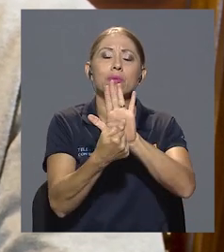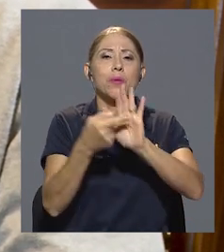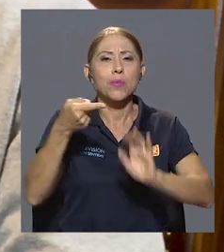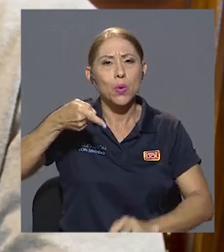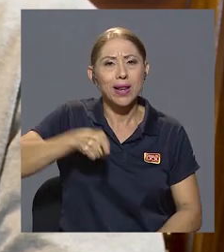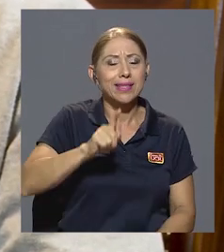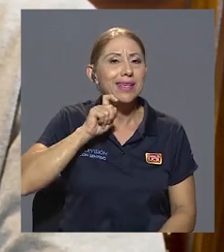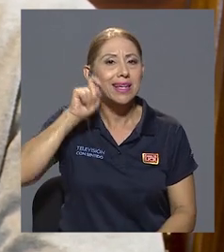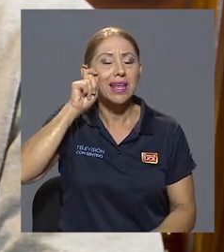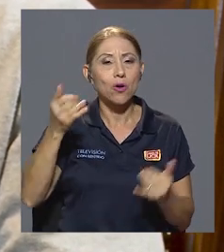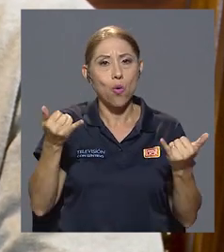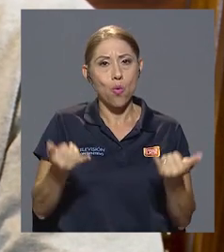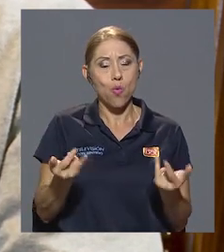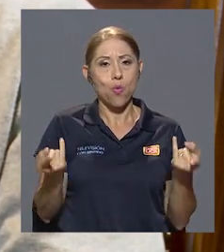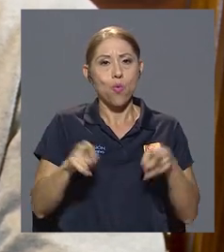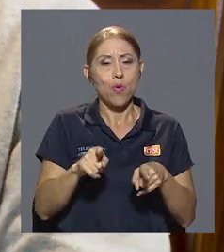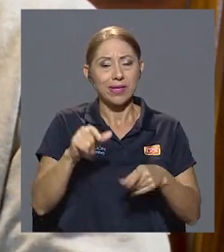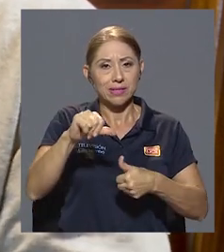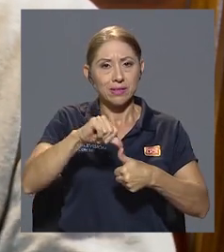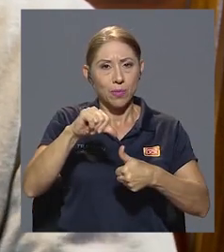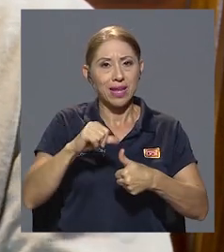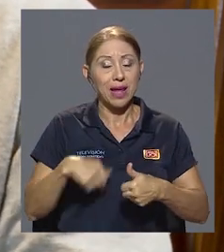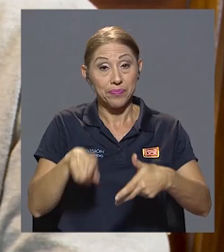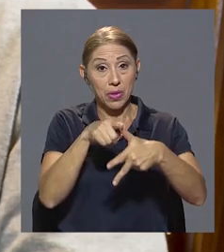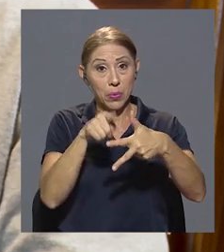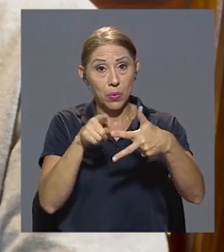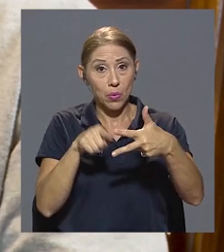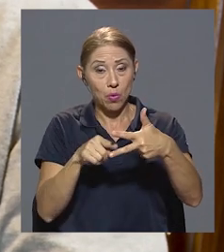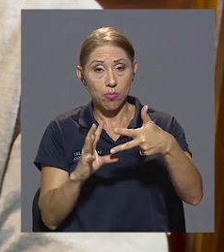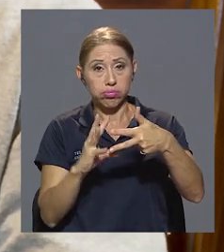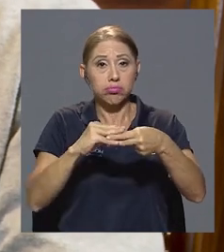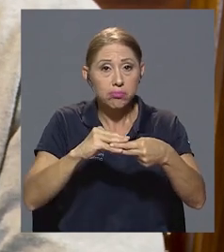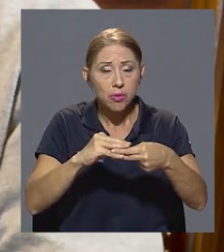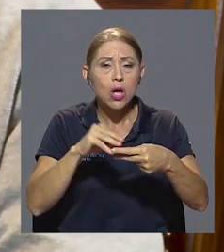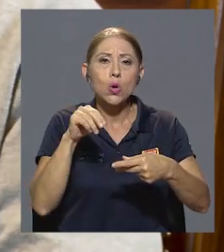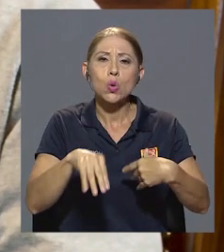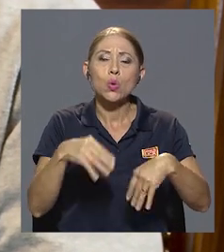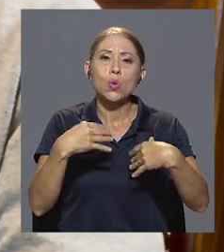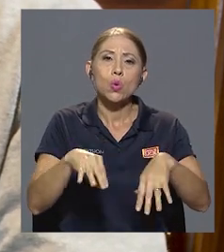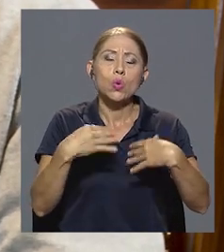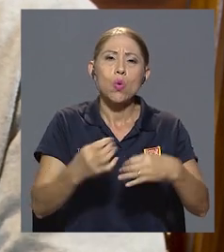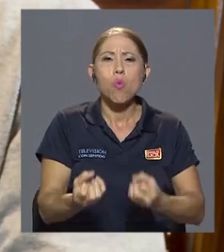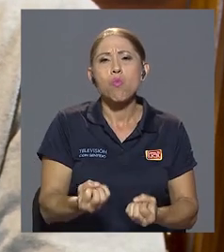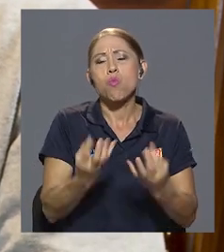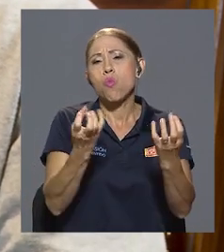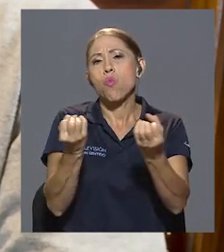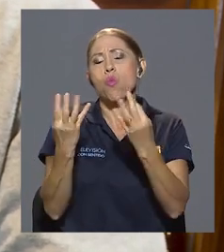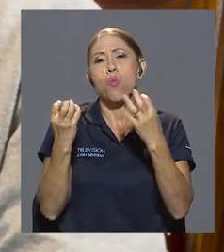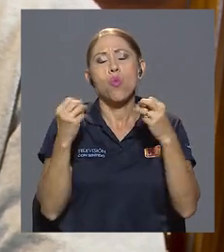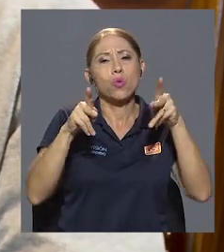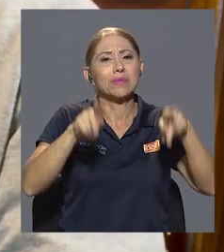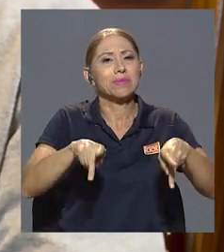que están presentes en centroamérica y la combinación de esos tres factores obliga a una enorme cantidad de personas